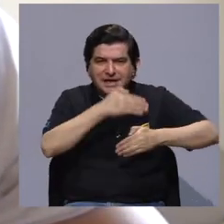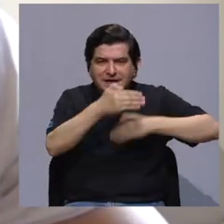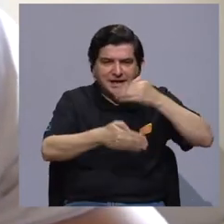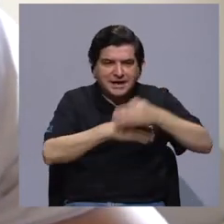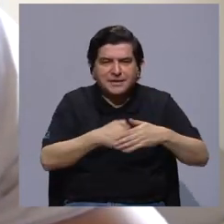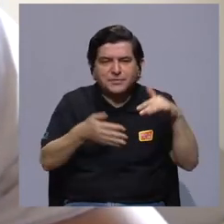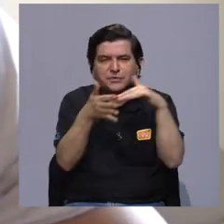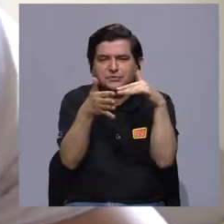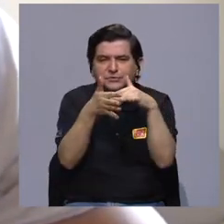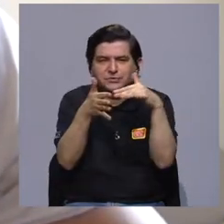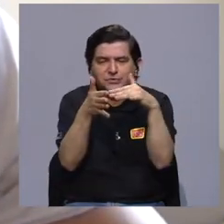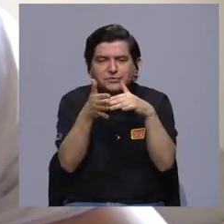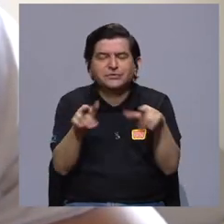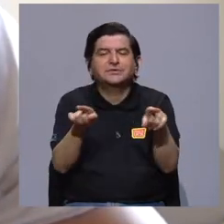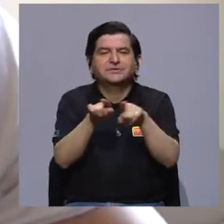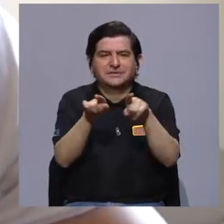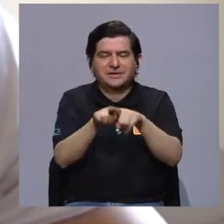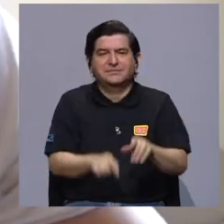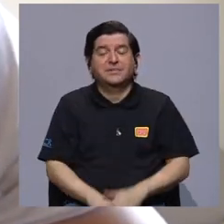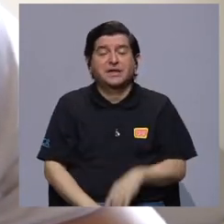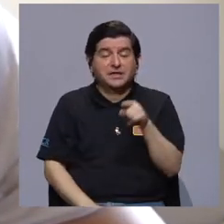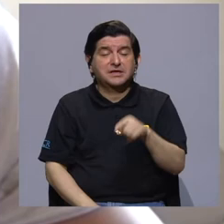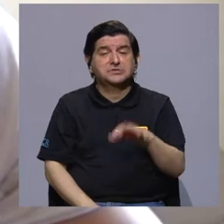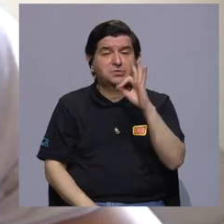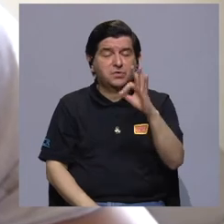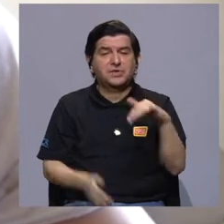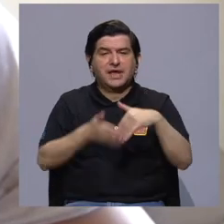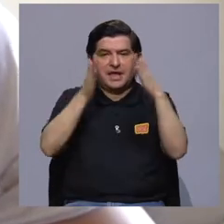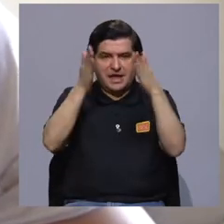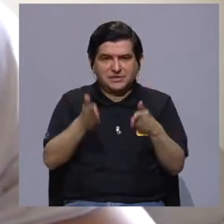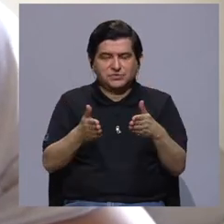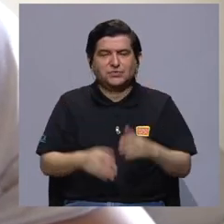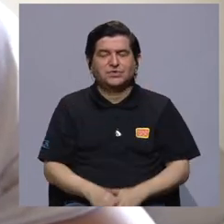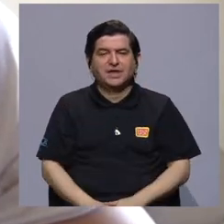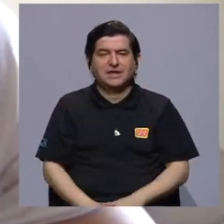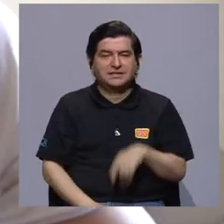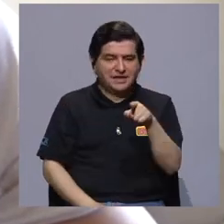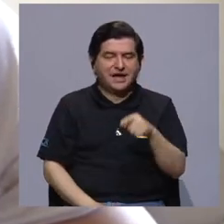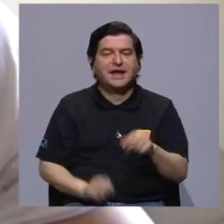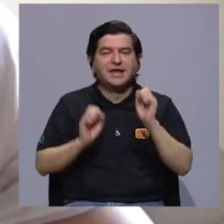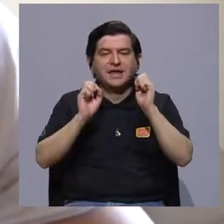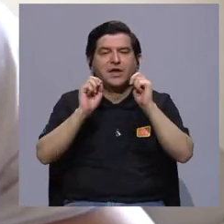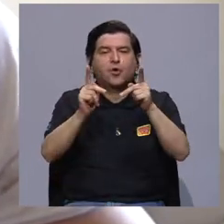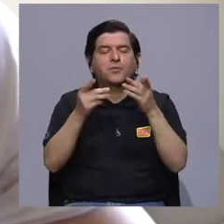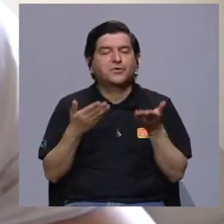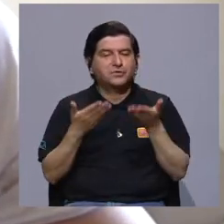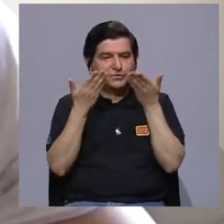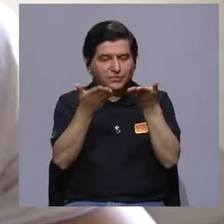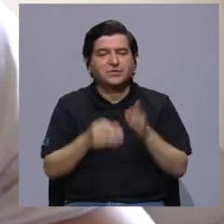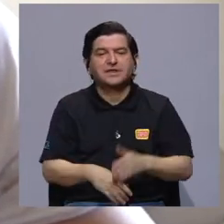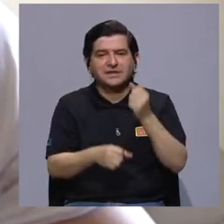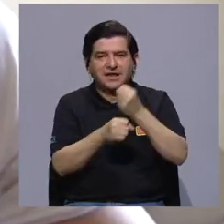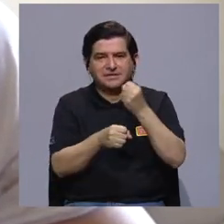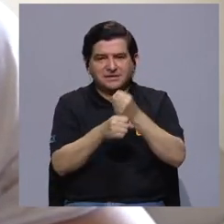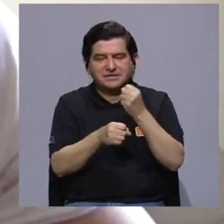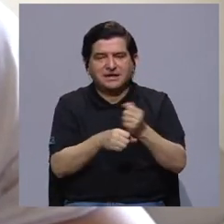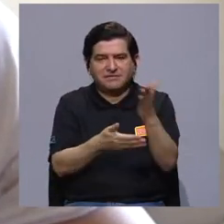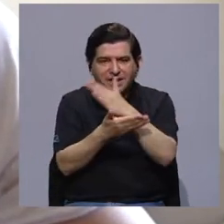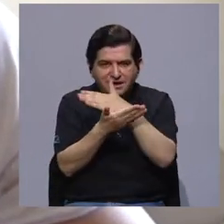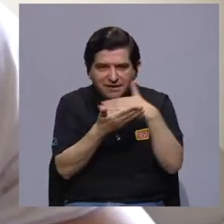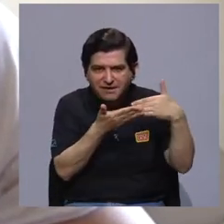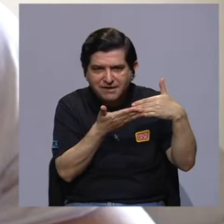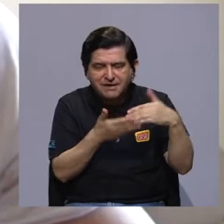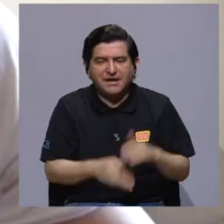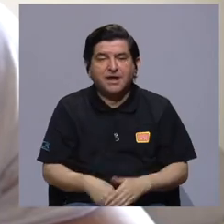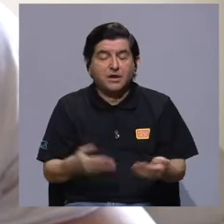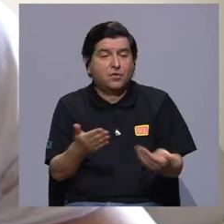arrancar con sus estudios también, que va a ser muy lindo tener un estudiante que darle esa oportunidad a un estudiante de trabajar